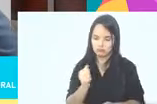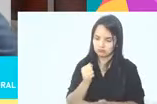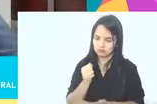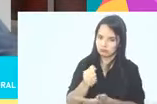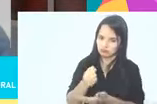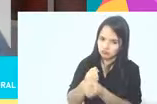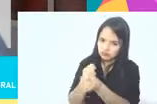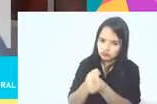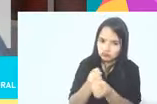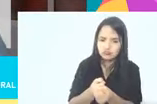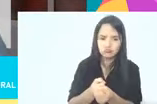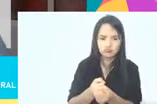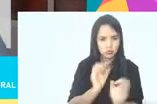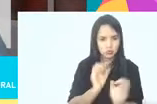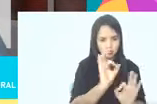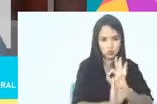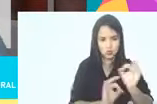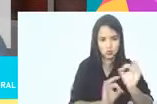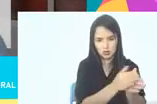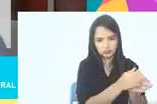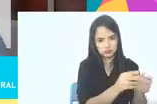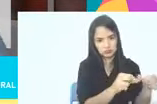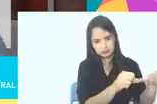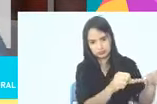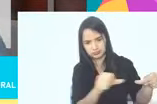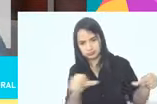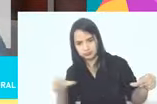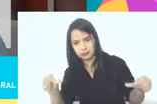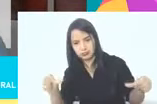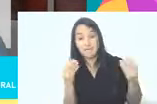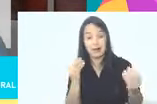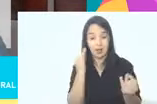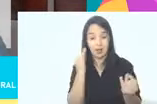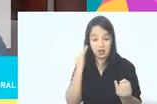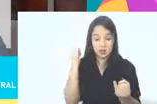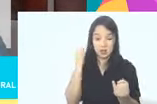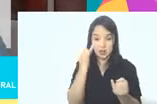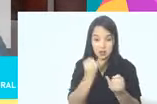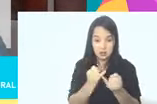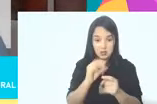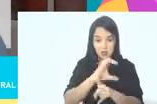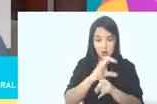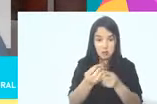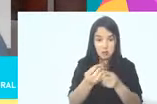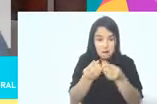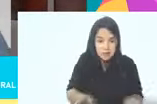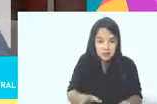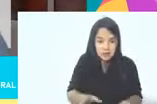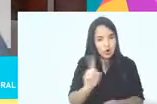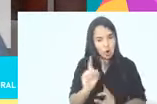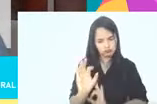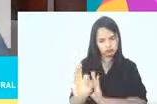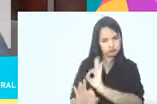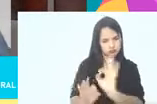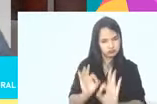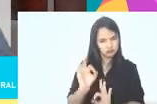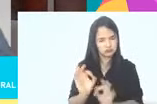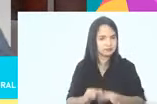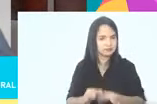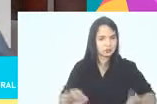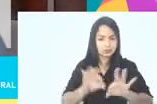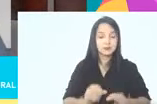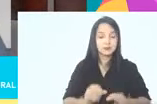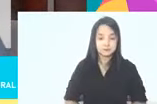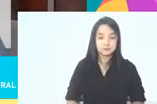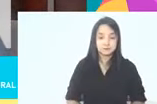con Carlos, que la persona que coordina la cultura en el municipio, igual con el doctor Alfredo Arrieta,